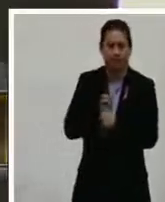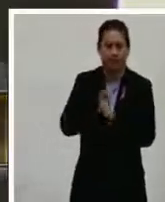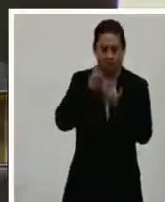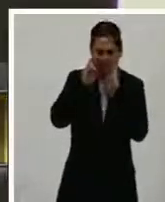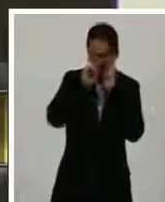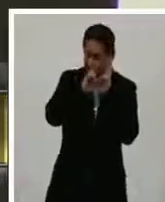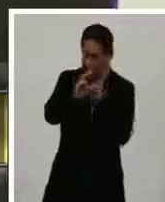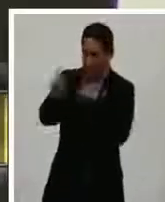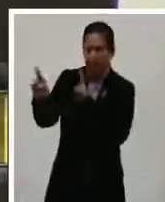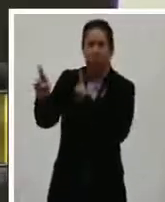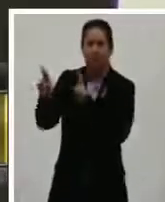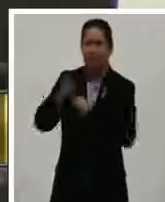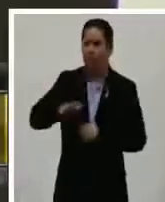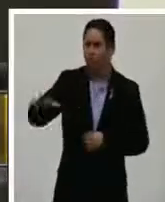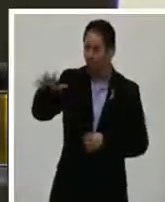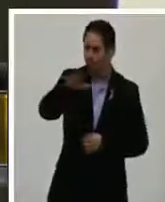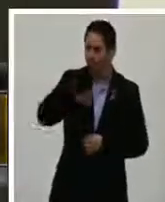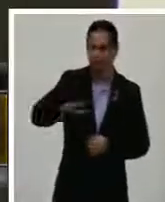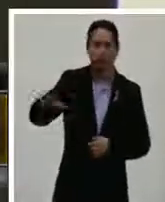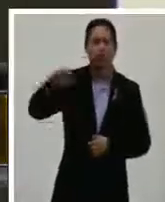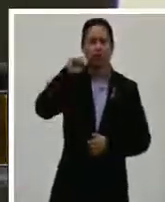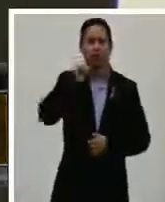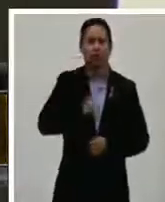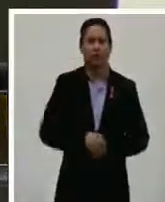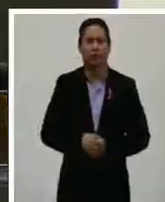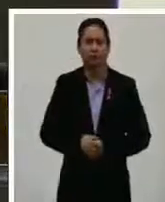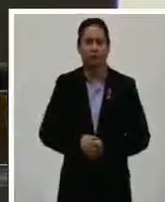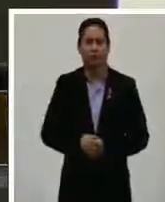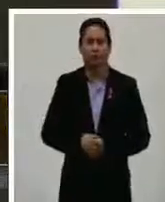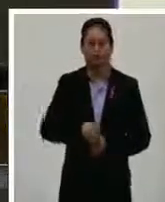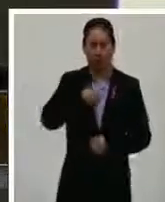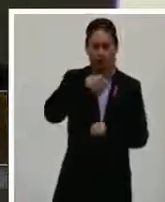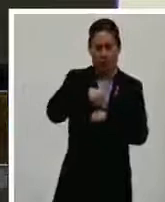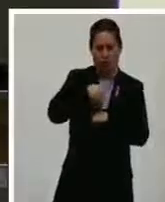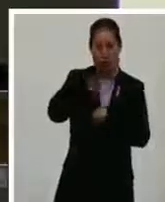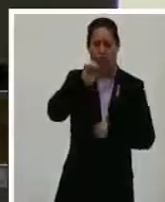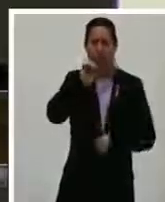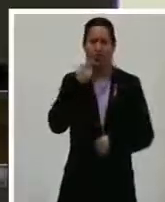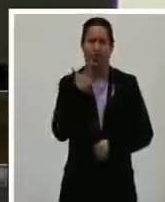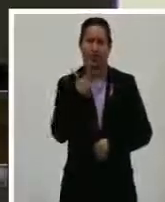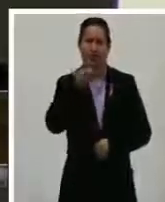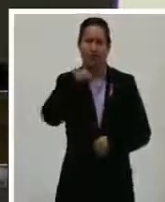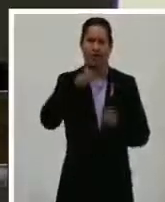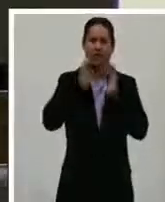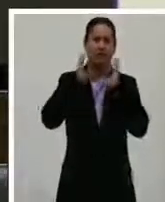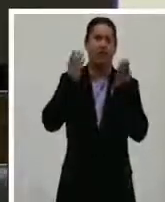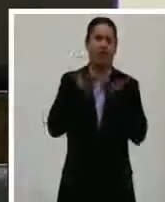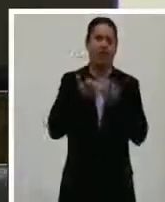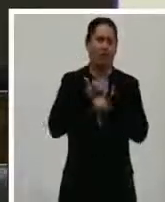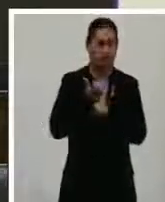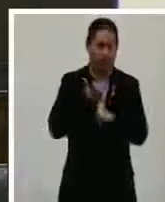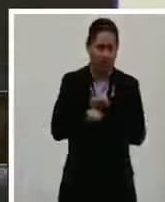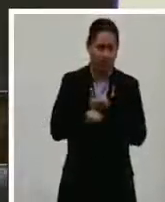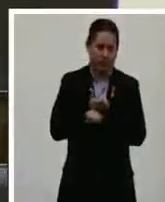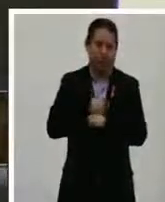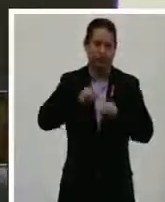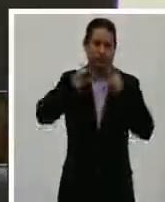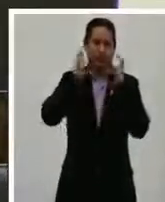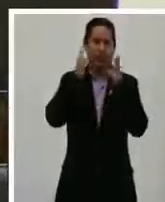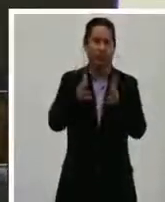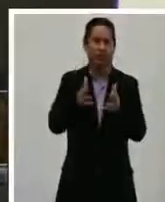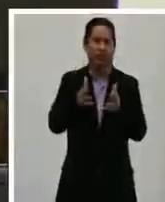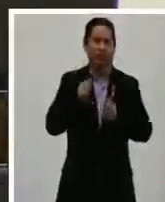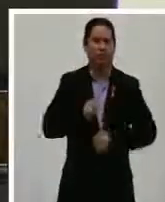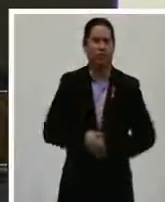a todos los integrantes de la sexagésima séptima legislatura de este honorable